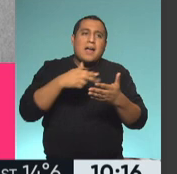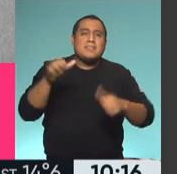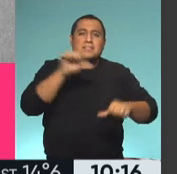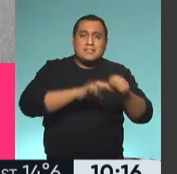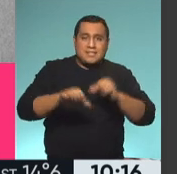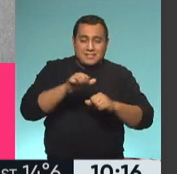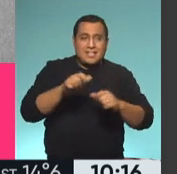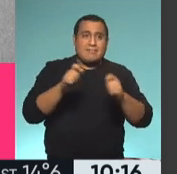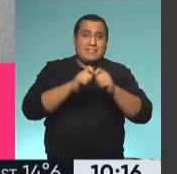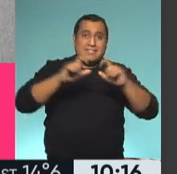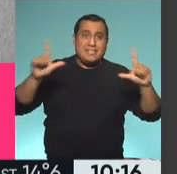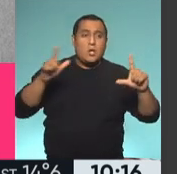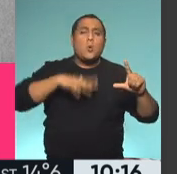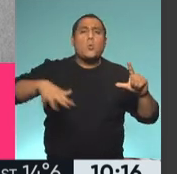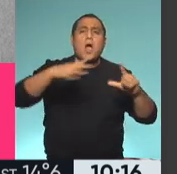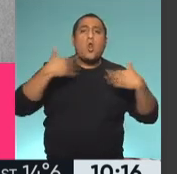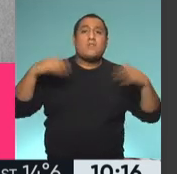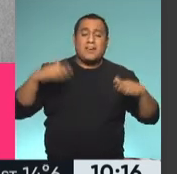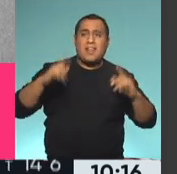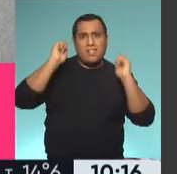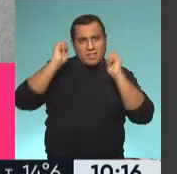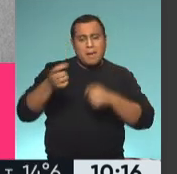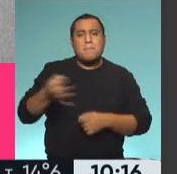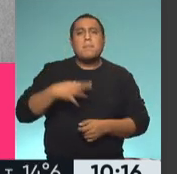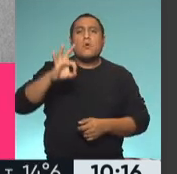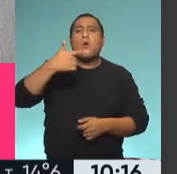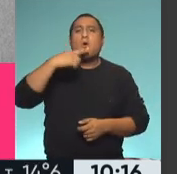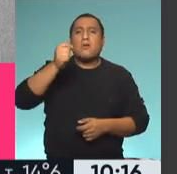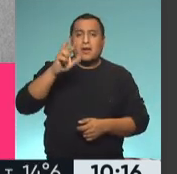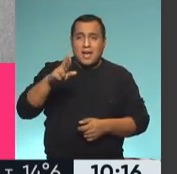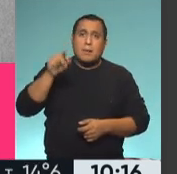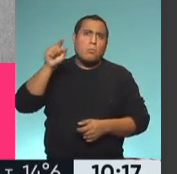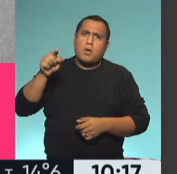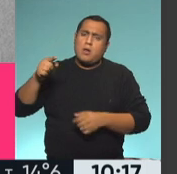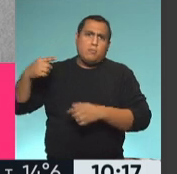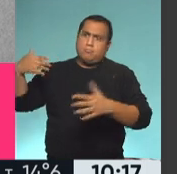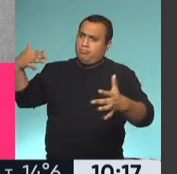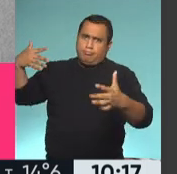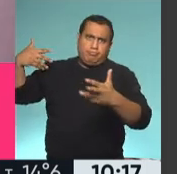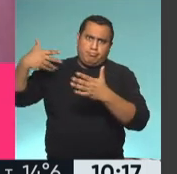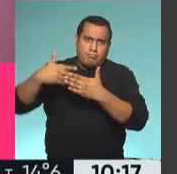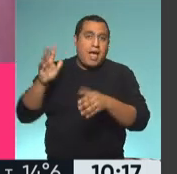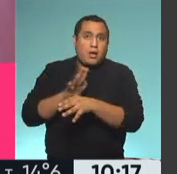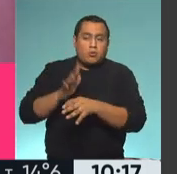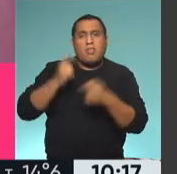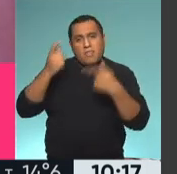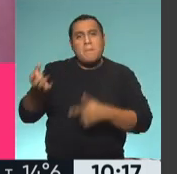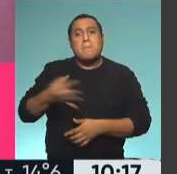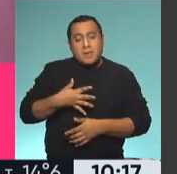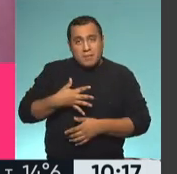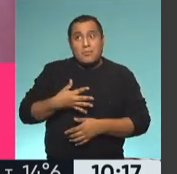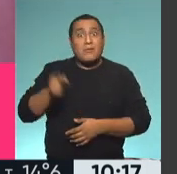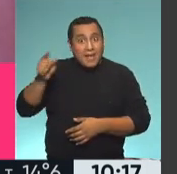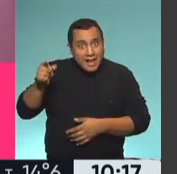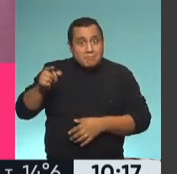Los Ángeles le otorgó el Oscar honorífico a toda su carrera y Carlitos Chaplin regresó